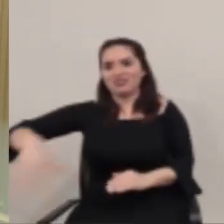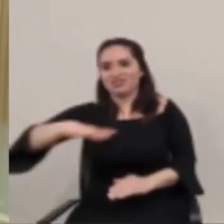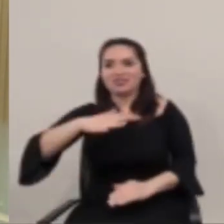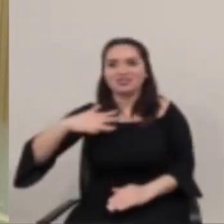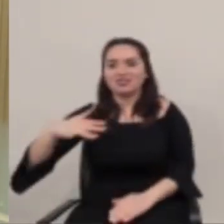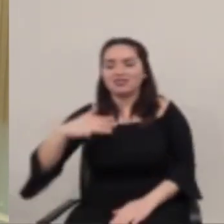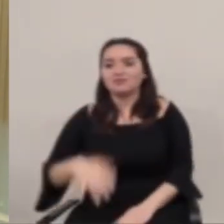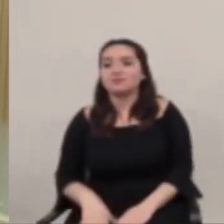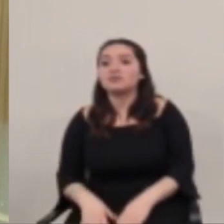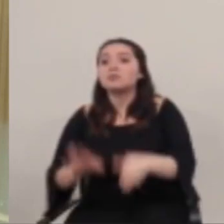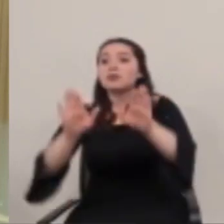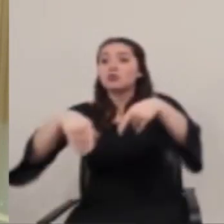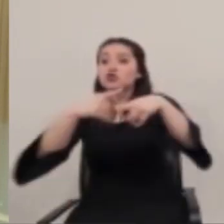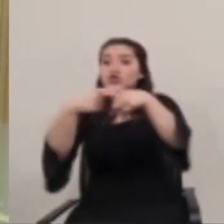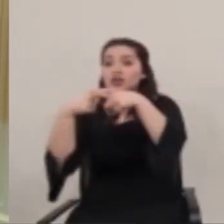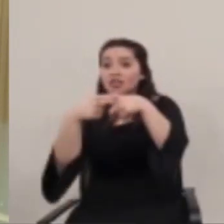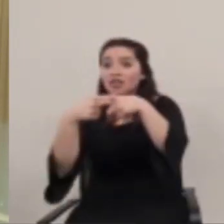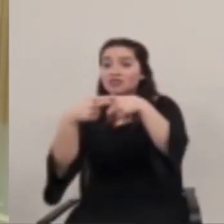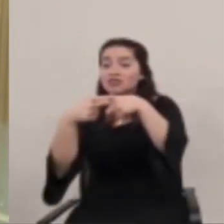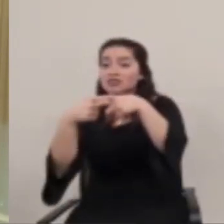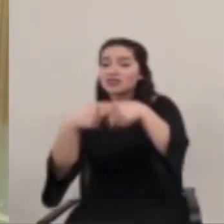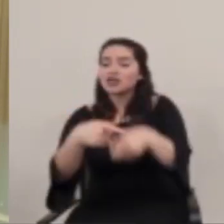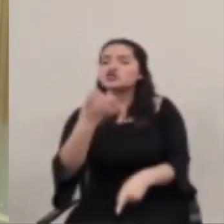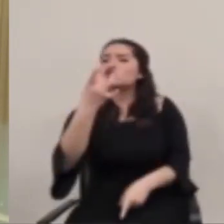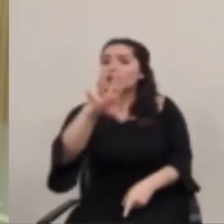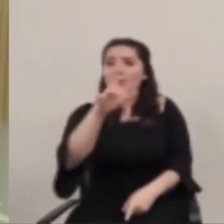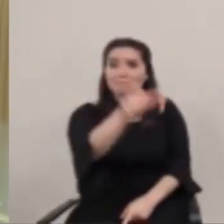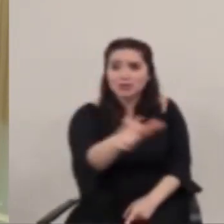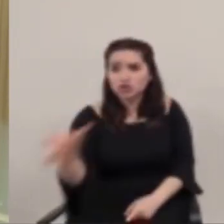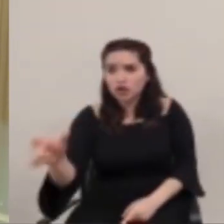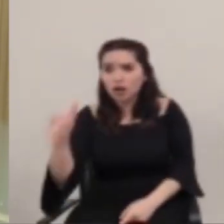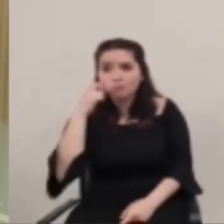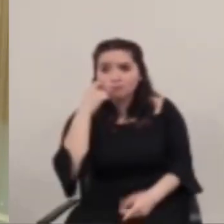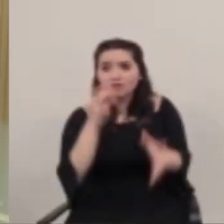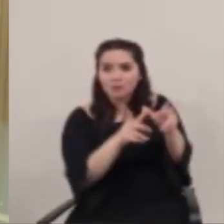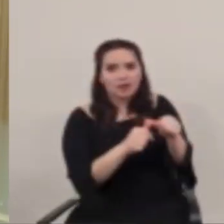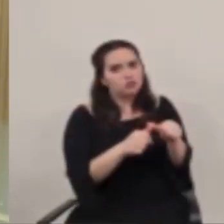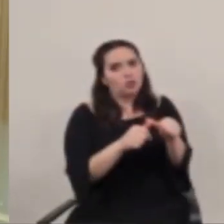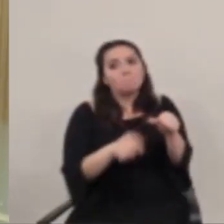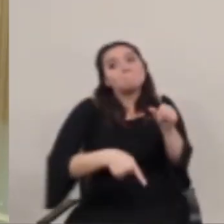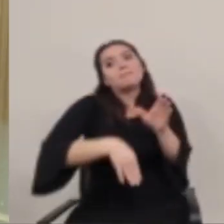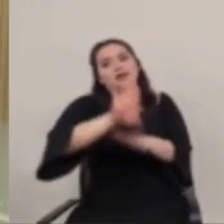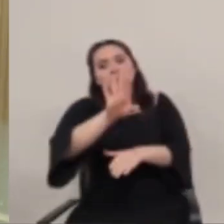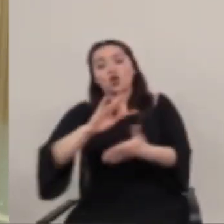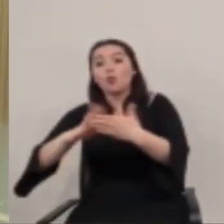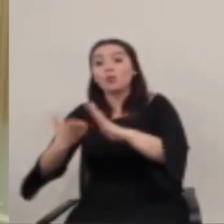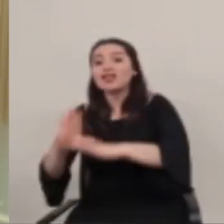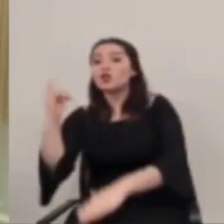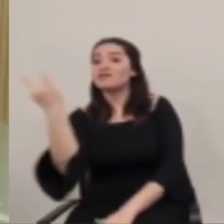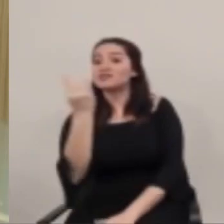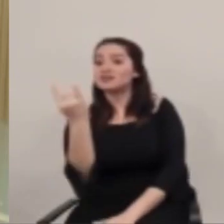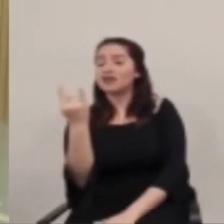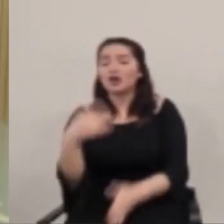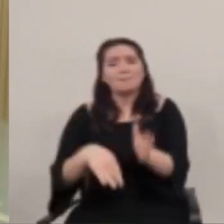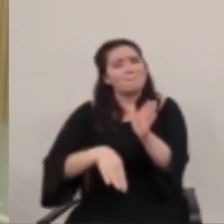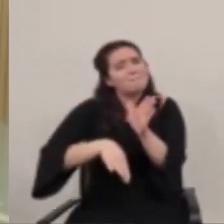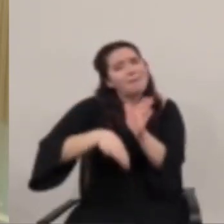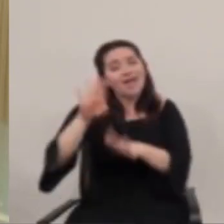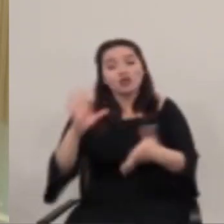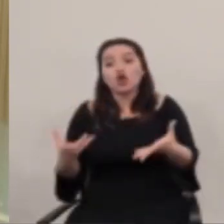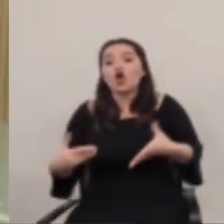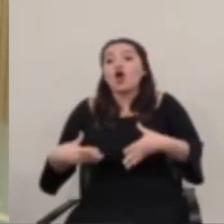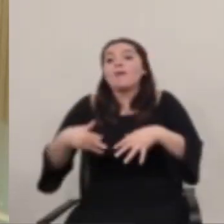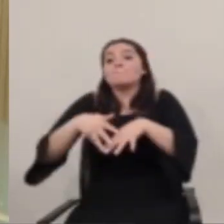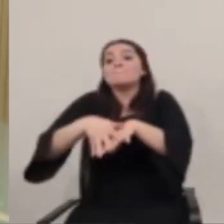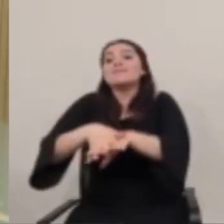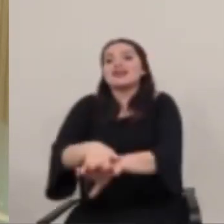Y así como una sociedad es mucho más que los individuos y sus familias, la comunidad universitaria es mucho más que la combinación lineal